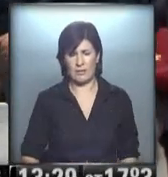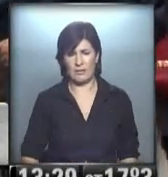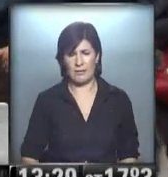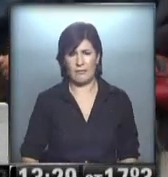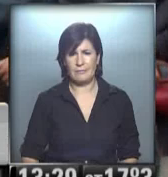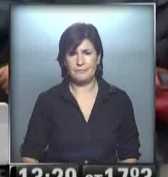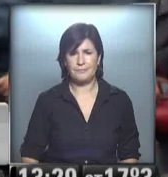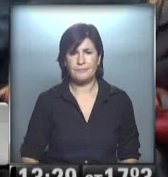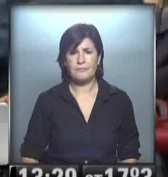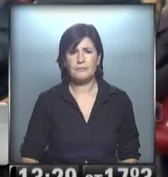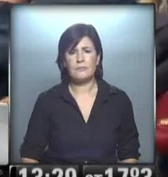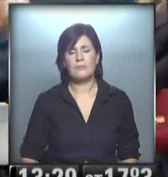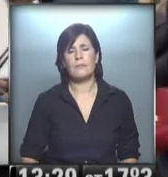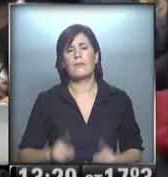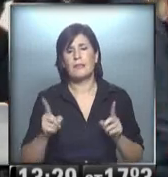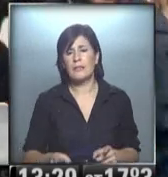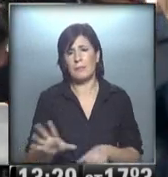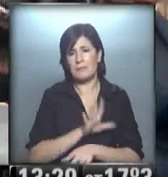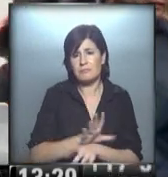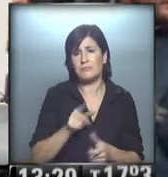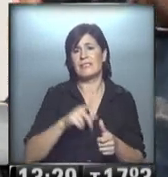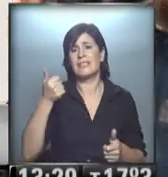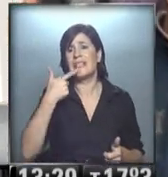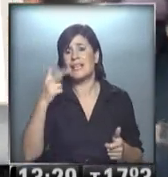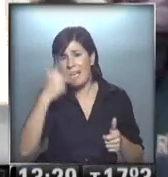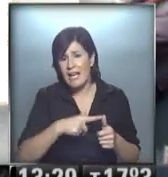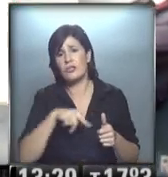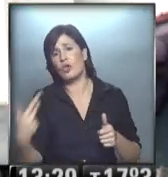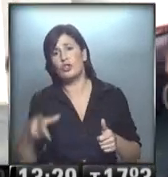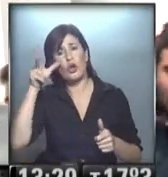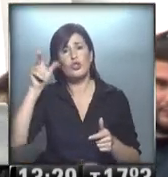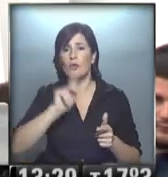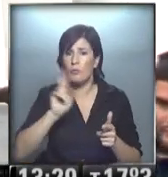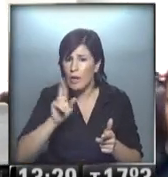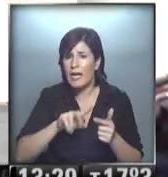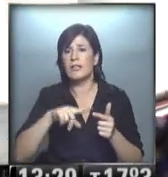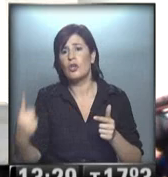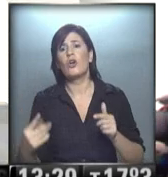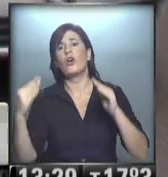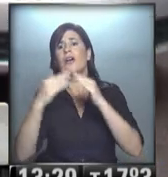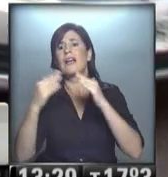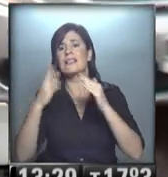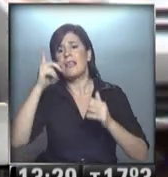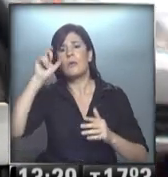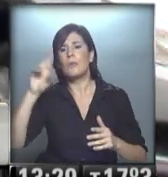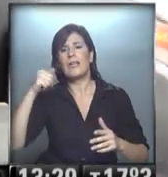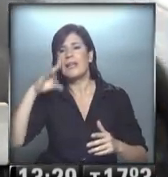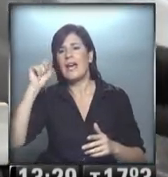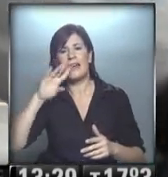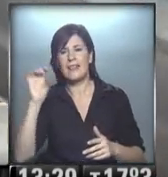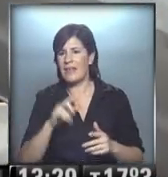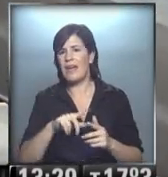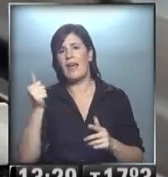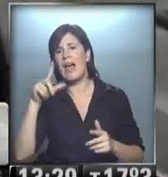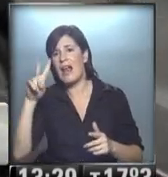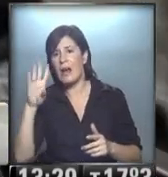que la hizo brillar, tanto con Cash o como con Ocho Mujeres o en La Casa de Bernarda Alba, que también le dio la posibilidad de llevarse el Estrella de Mar de